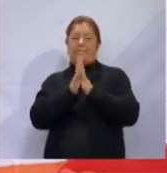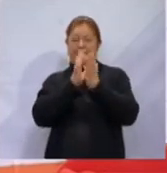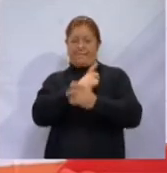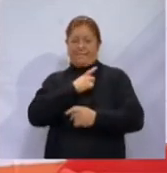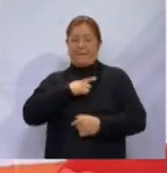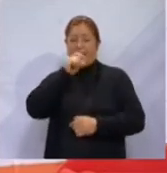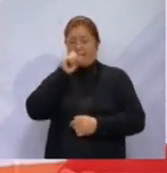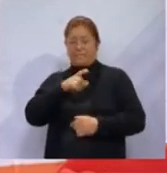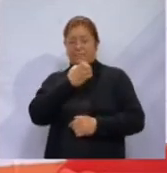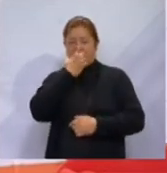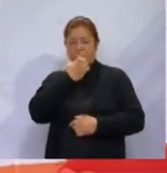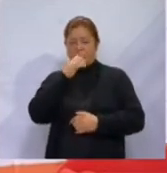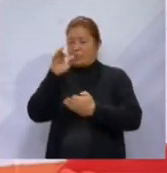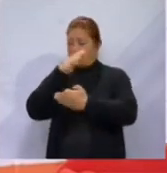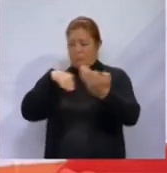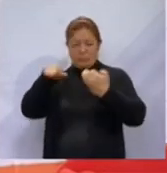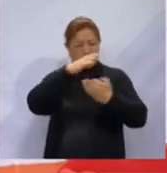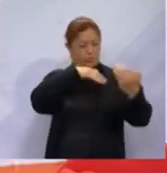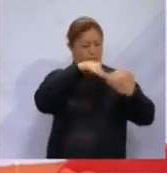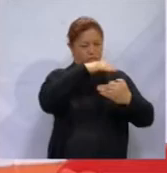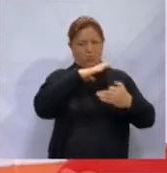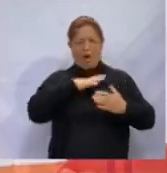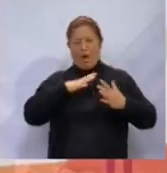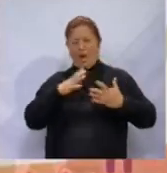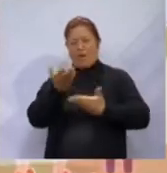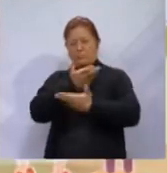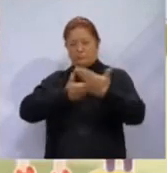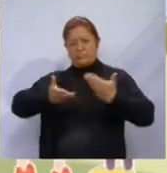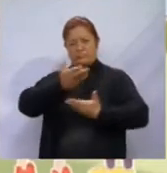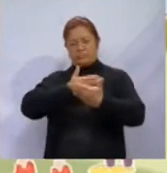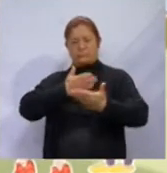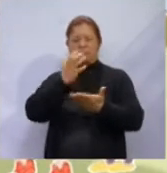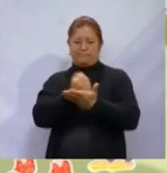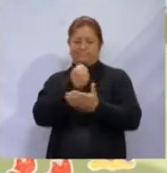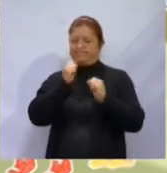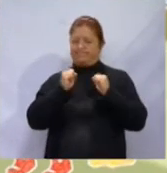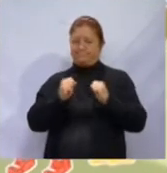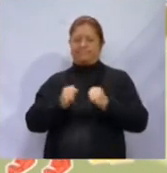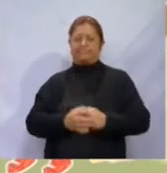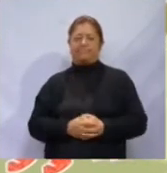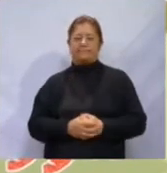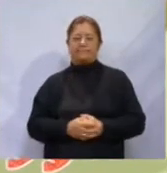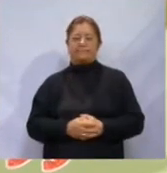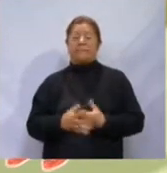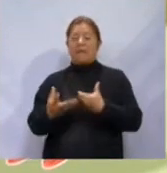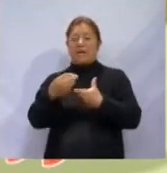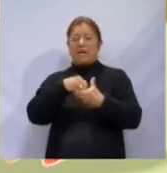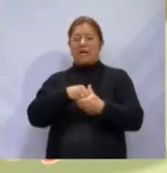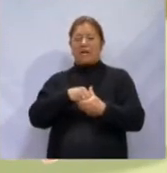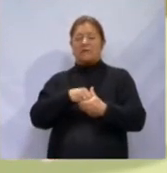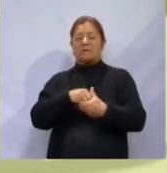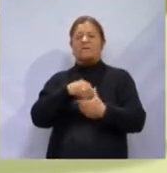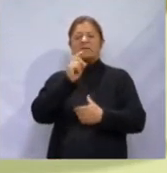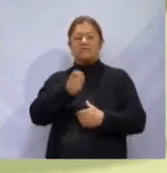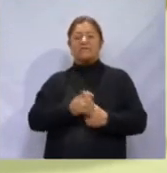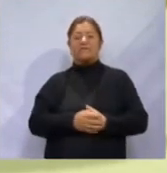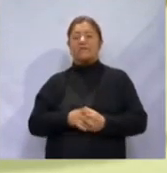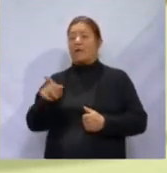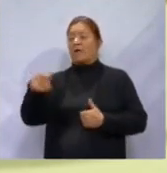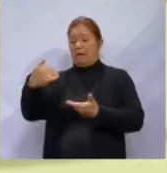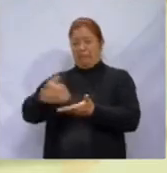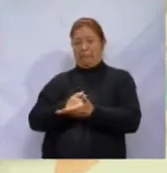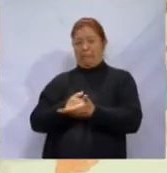las escuelas, todos debemos interactuar para lograrlo. La inclusión no significa que dejemos entrar a